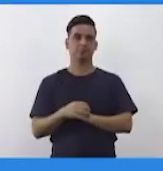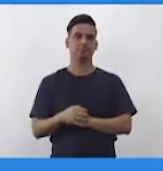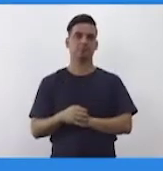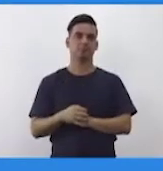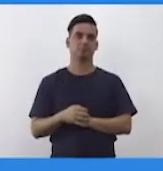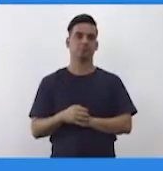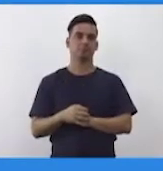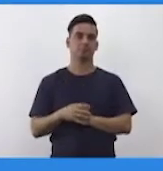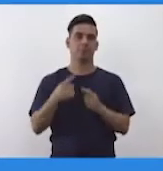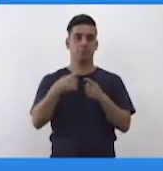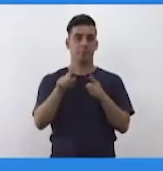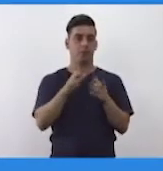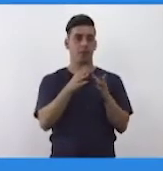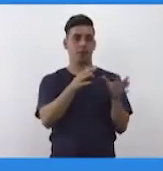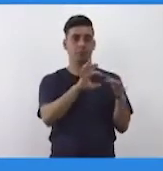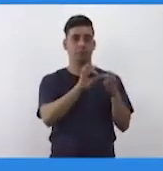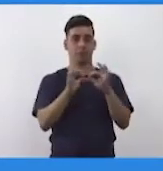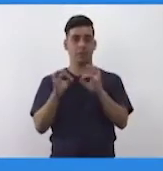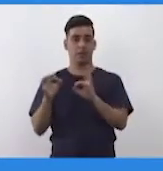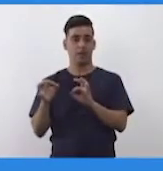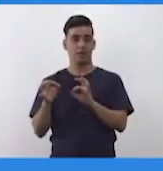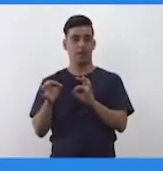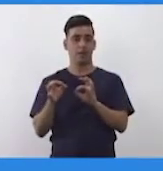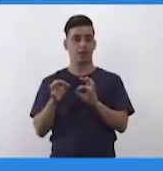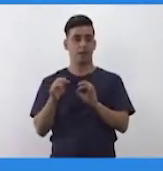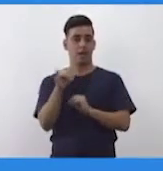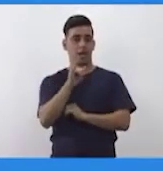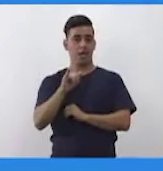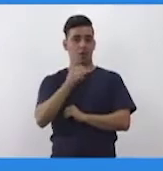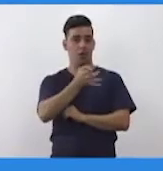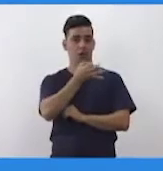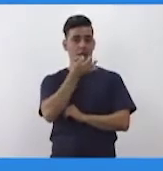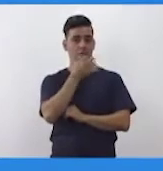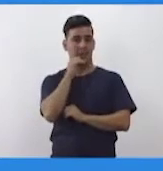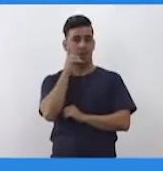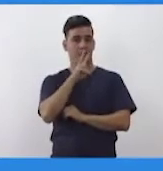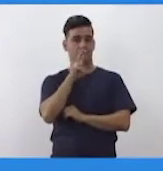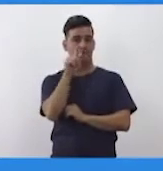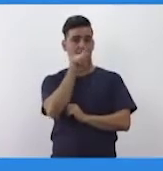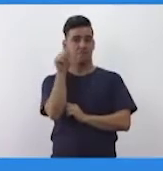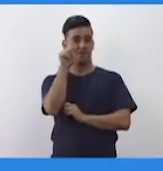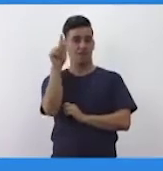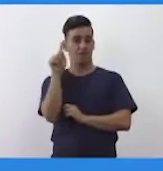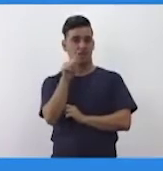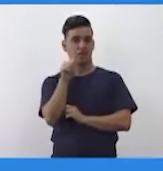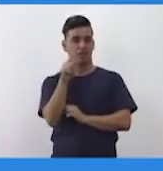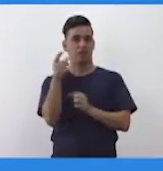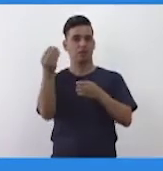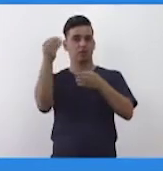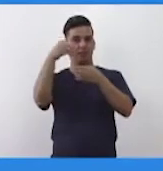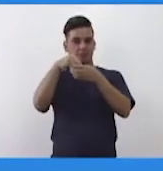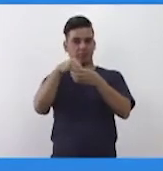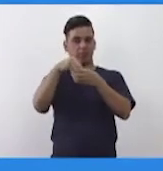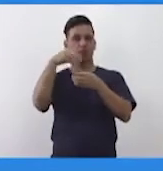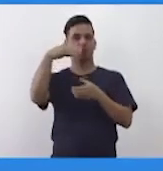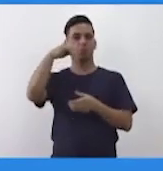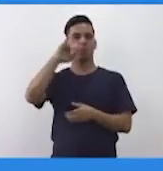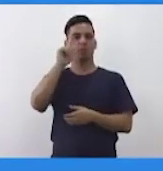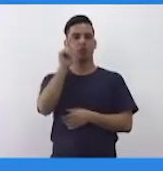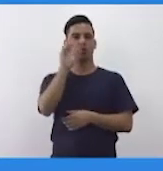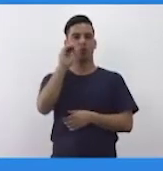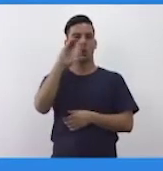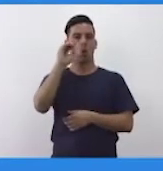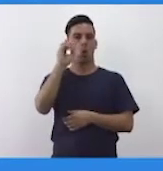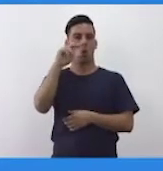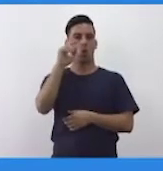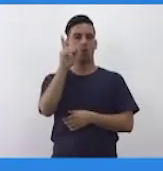cadena respiratoria, como bien te indican la flecha, ocurren en la mitocondria. ¿Qué otra